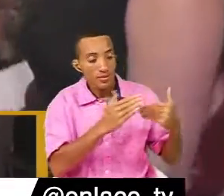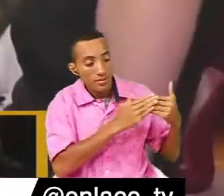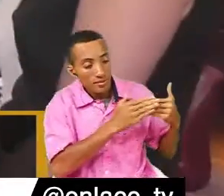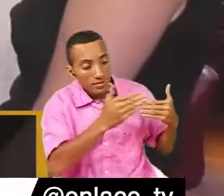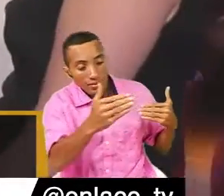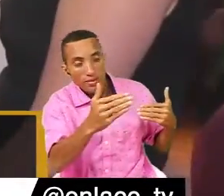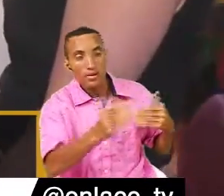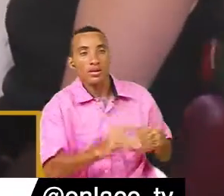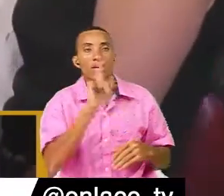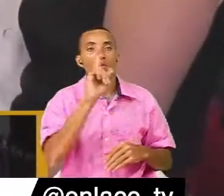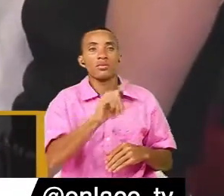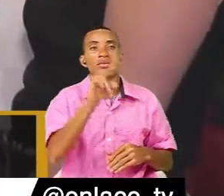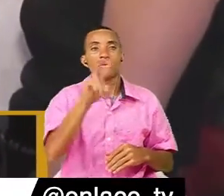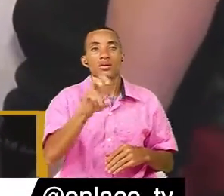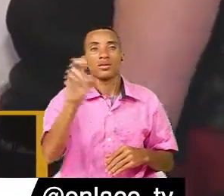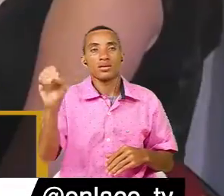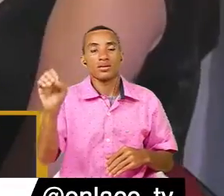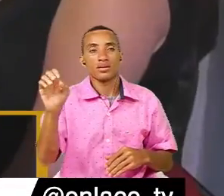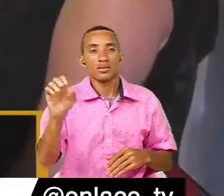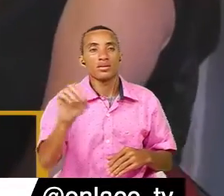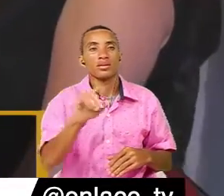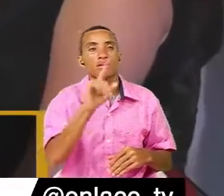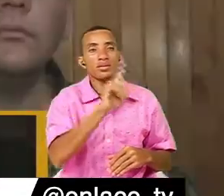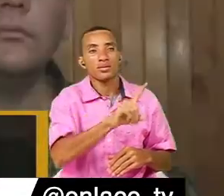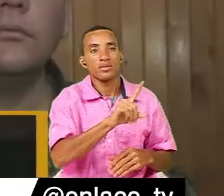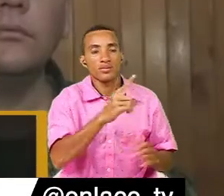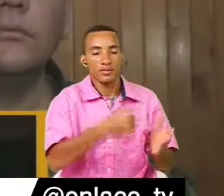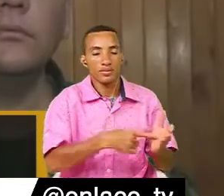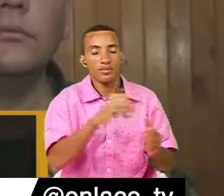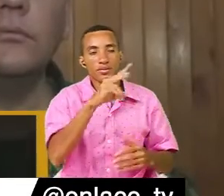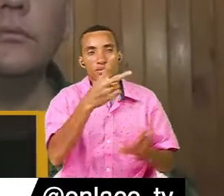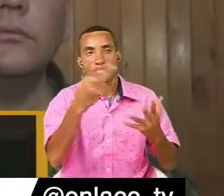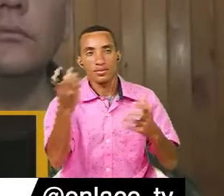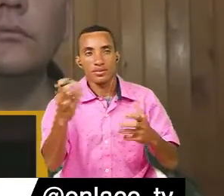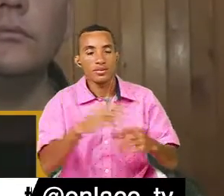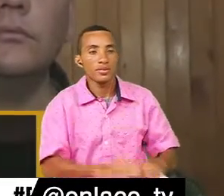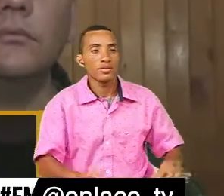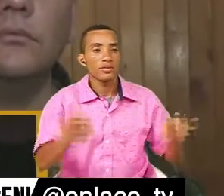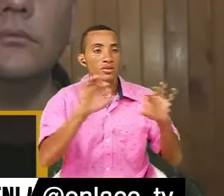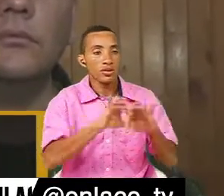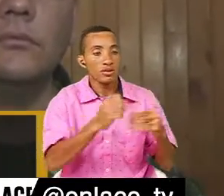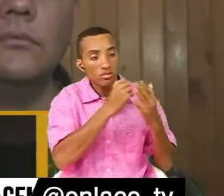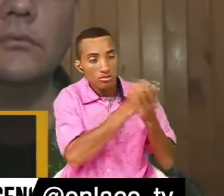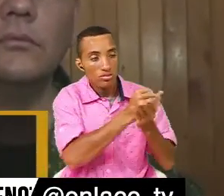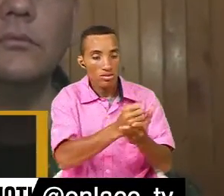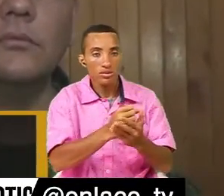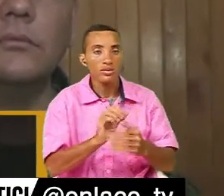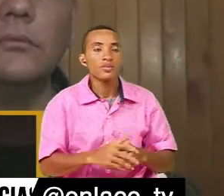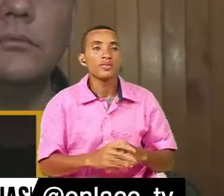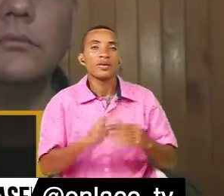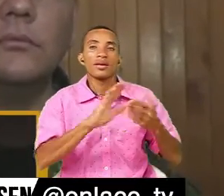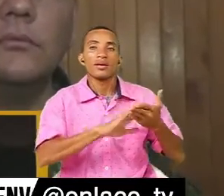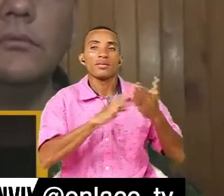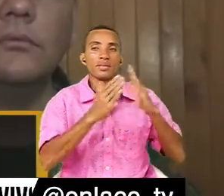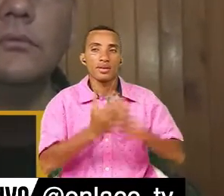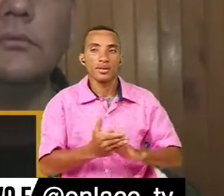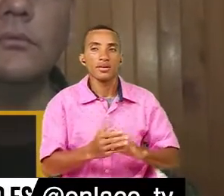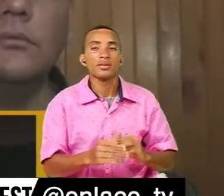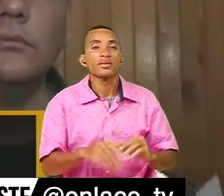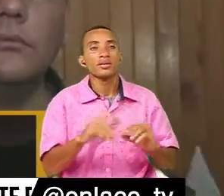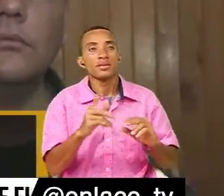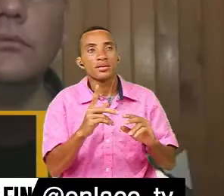de 1.700 libretas militares a víctimas del conflicto. Lo importante es contribuir de esta forma a la paz, a la reconstrucción